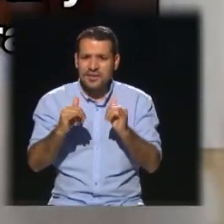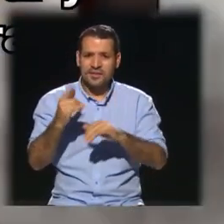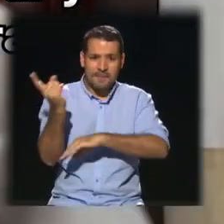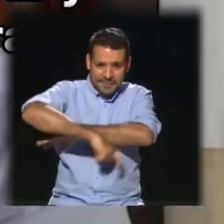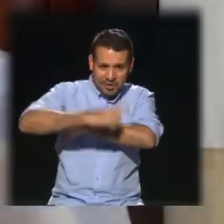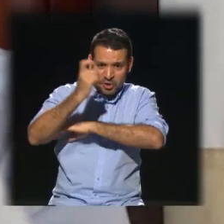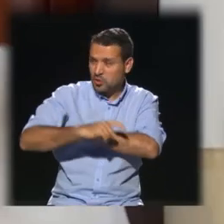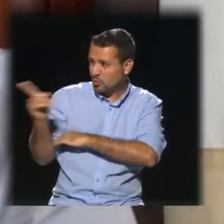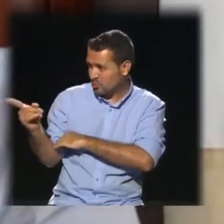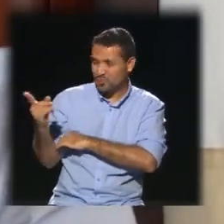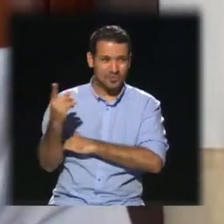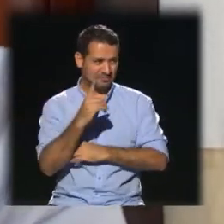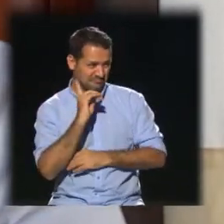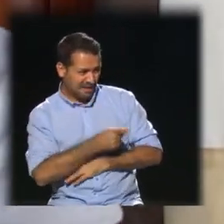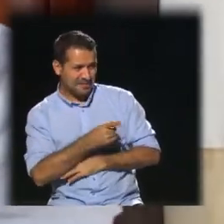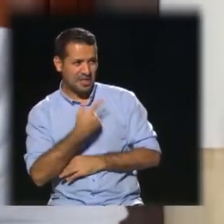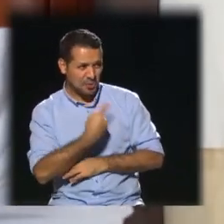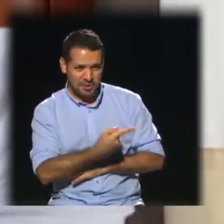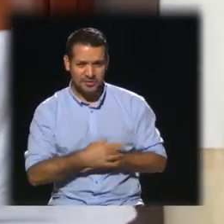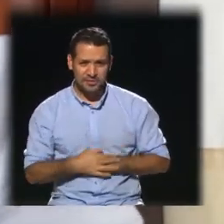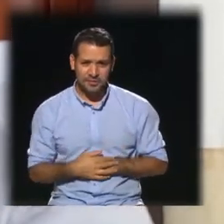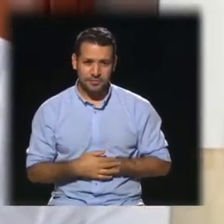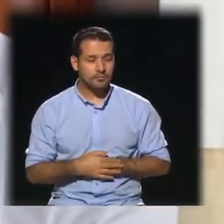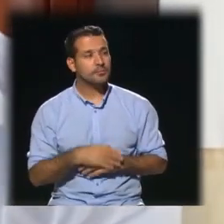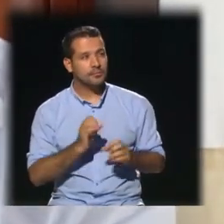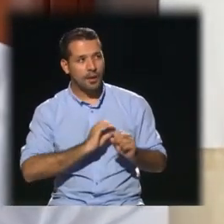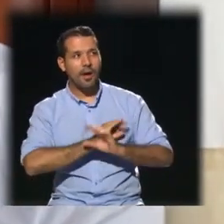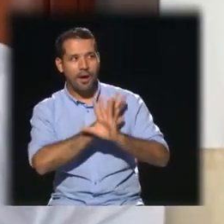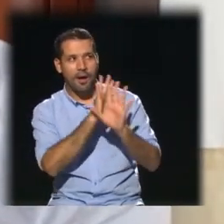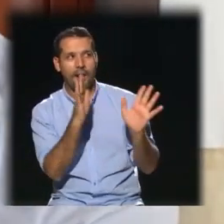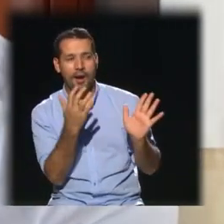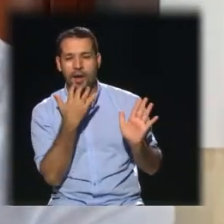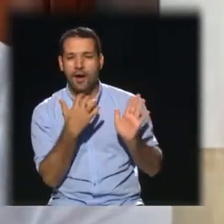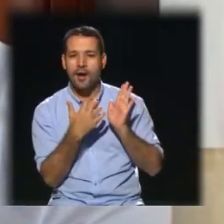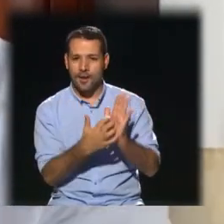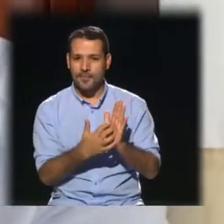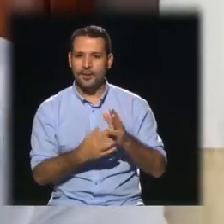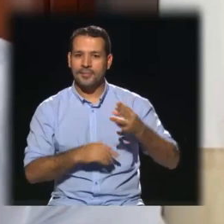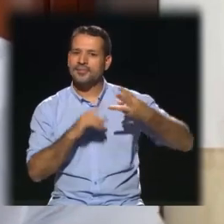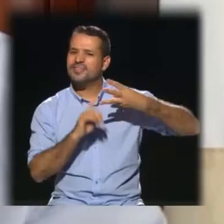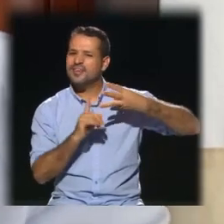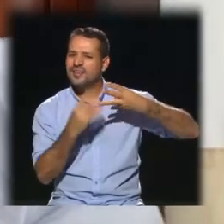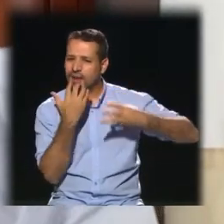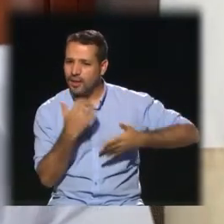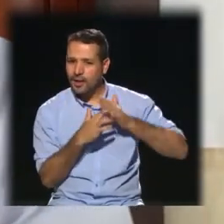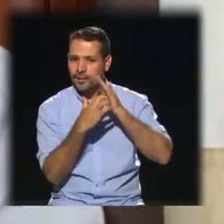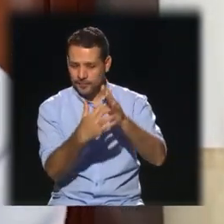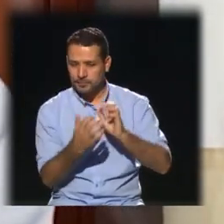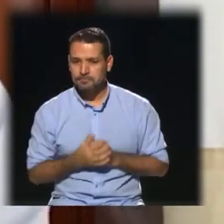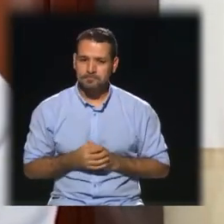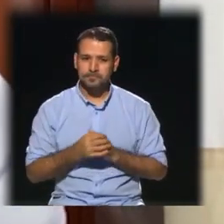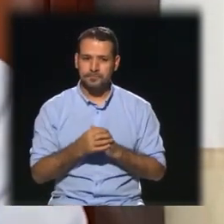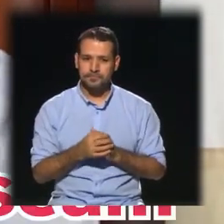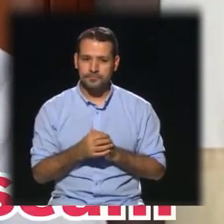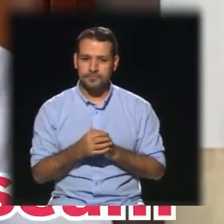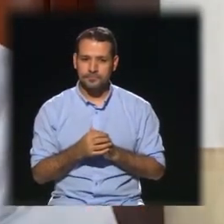petróleo porque tú lo dijiste. No, señor, esa. Uy, ¿te quedó claro? Sí, quedó bastante claro. ¿Te pareces a la tercera? ¿Cuál es la tercera, chico? La tercera es